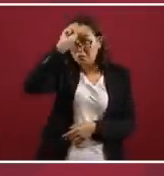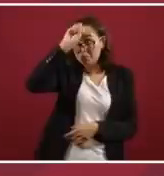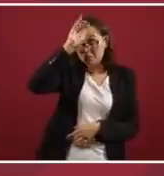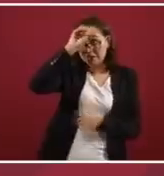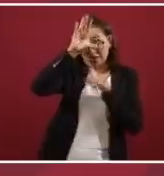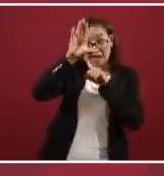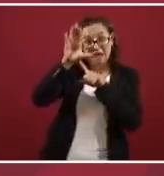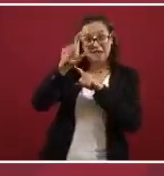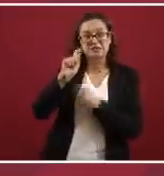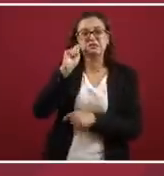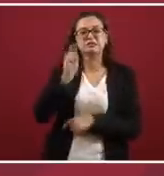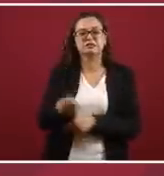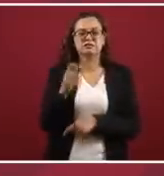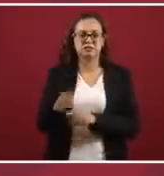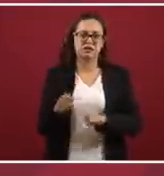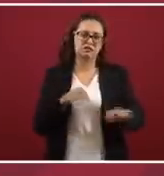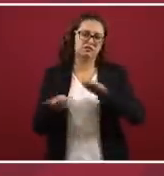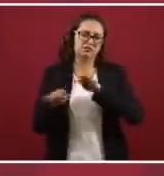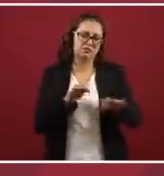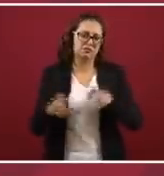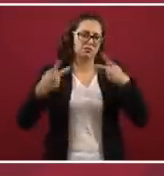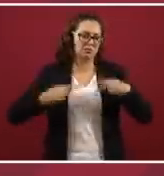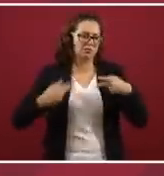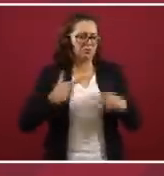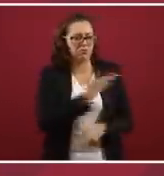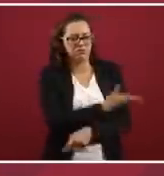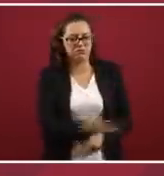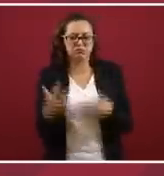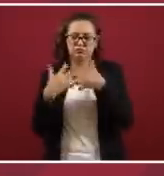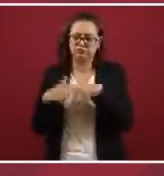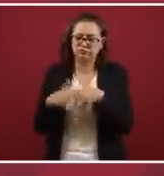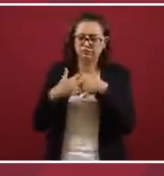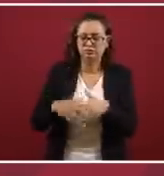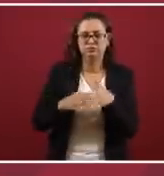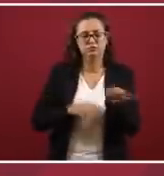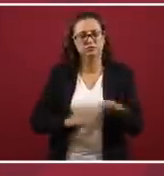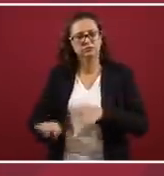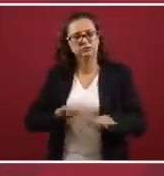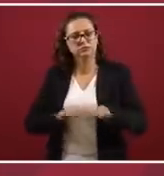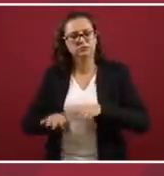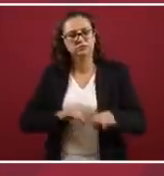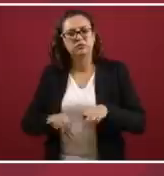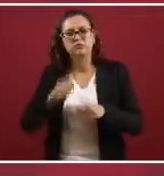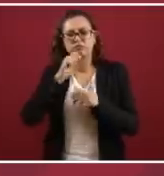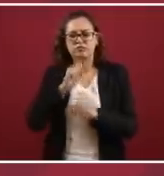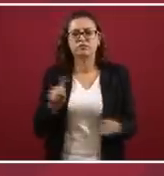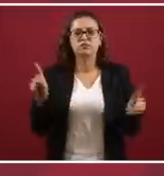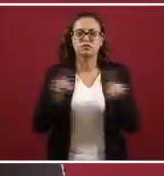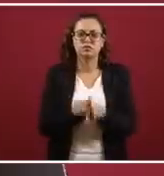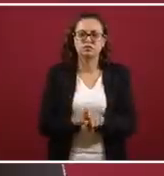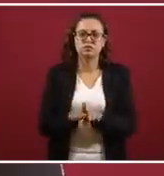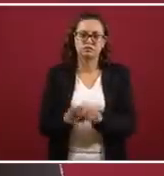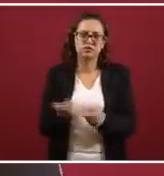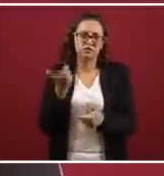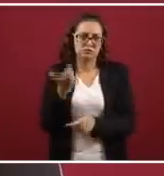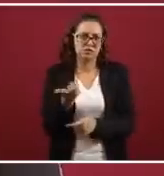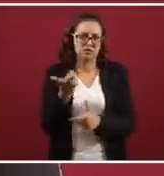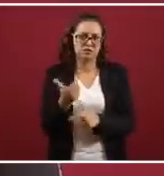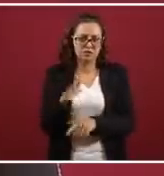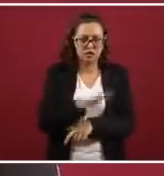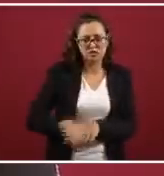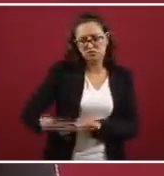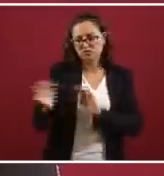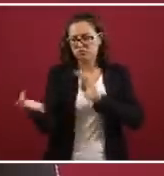para obreros, para y significa también derrama económica para los